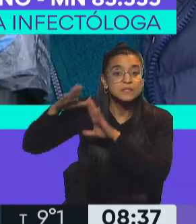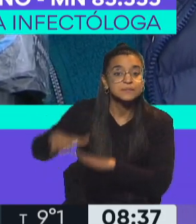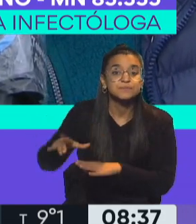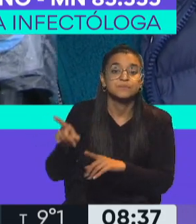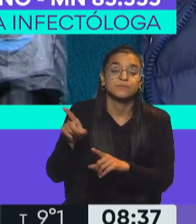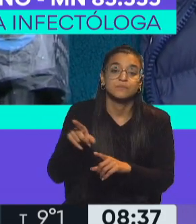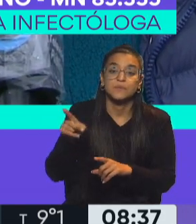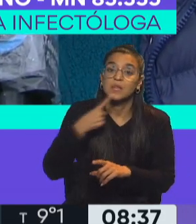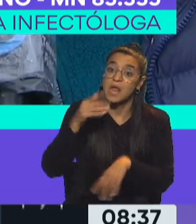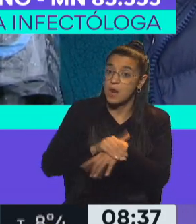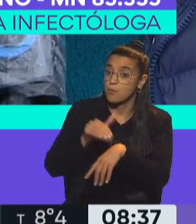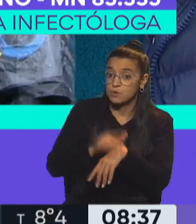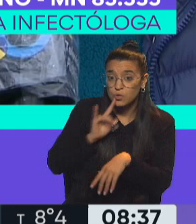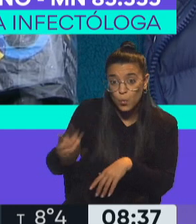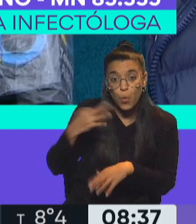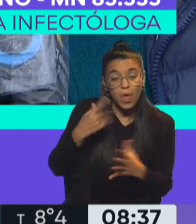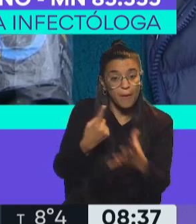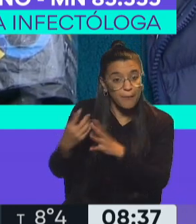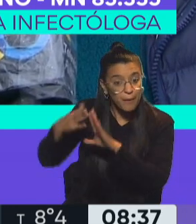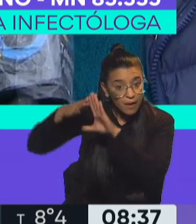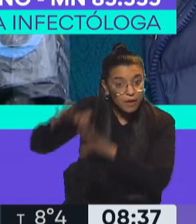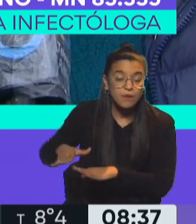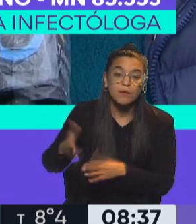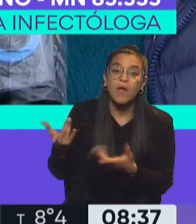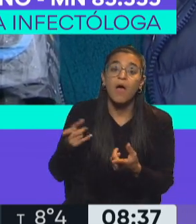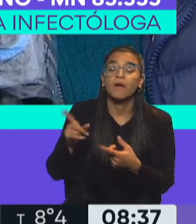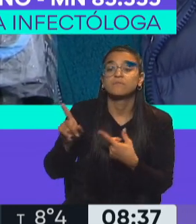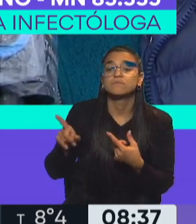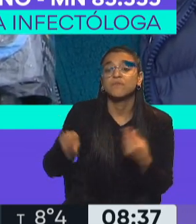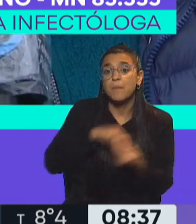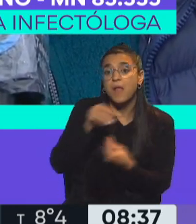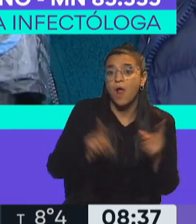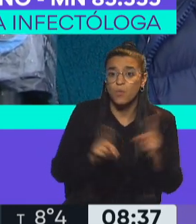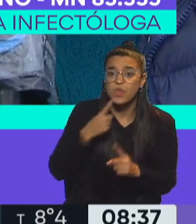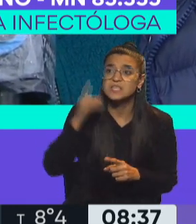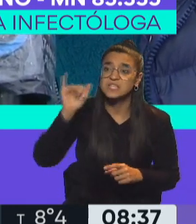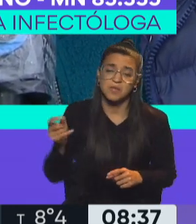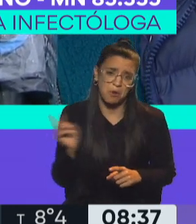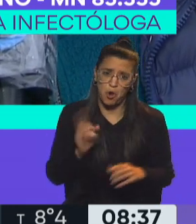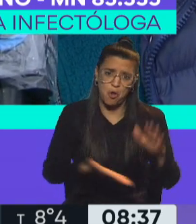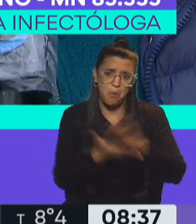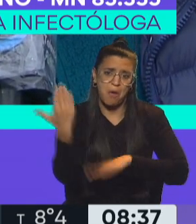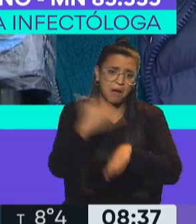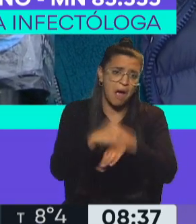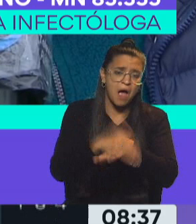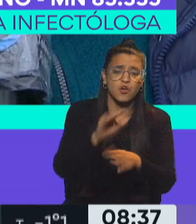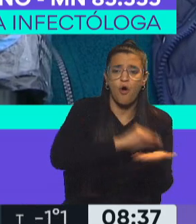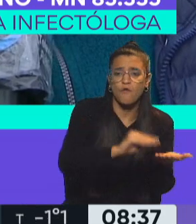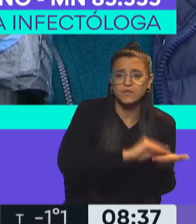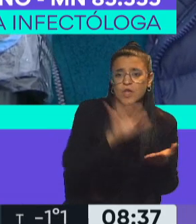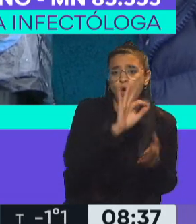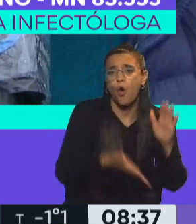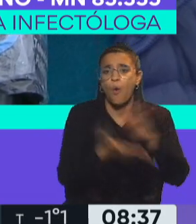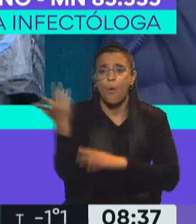Lógicamente tenían esa responsabilidad personal y familiar, decían que sí, pero en realidad estaban en la calle, estaban en la oficina, estaban en un cumpleaños. Bueno,